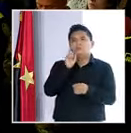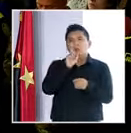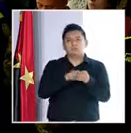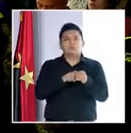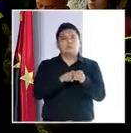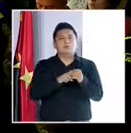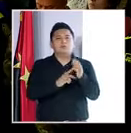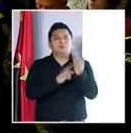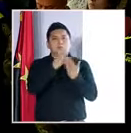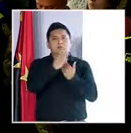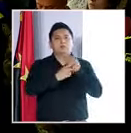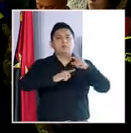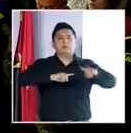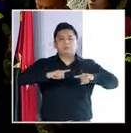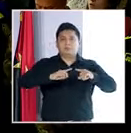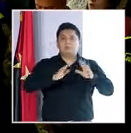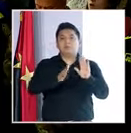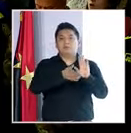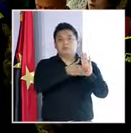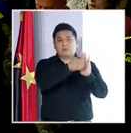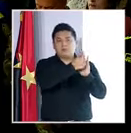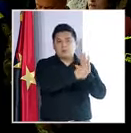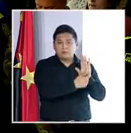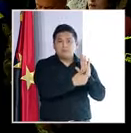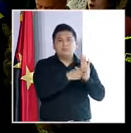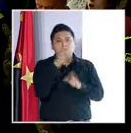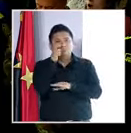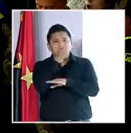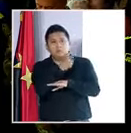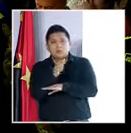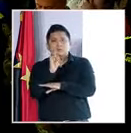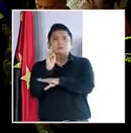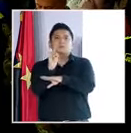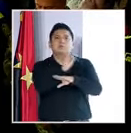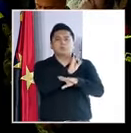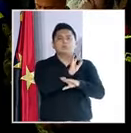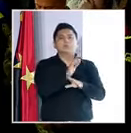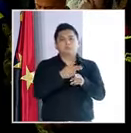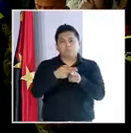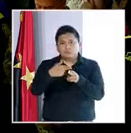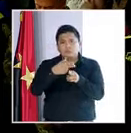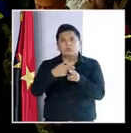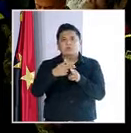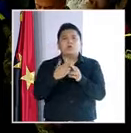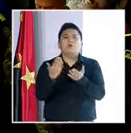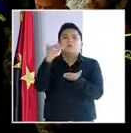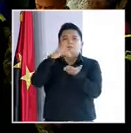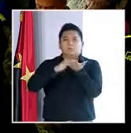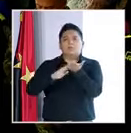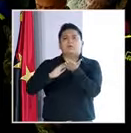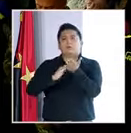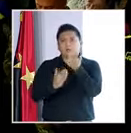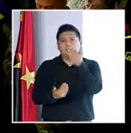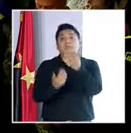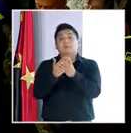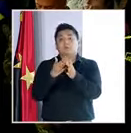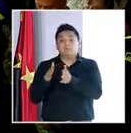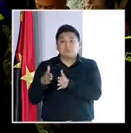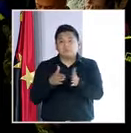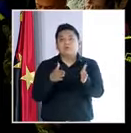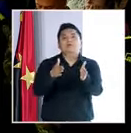actos administrativos en lo que tiene que ver con la interventoría y pronto se reanudará esta obra que